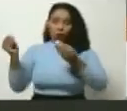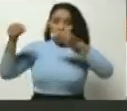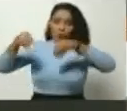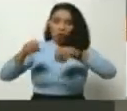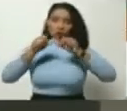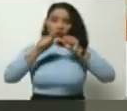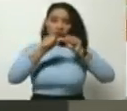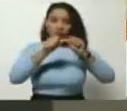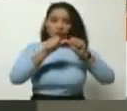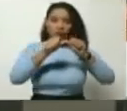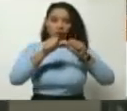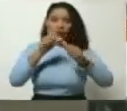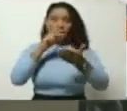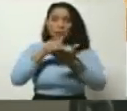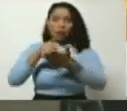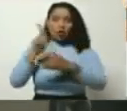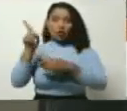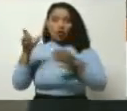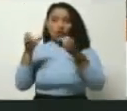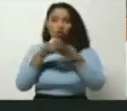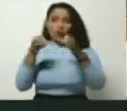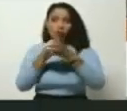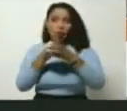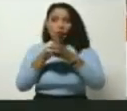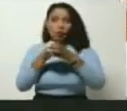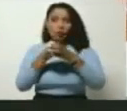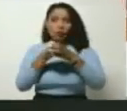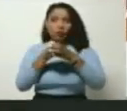seguido de los miembros de su delegación.